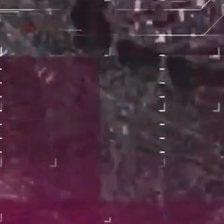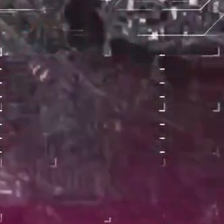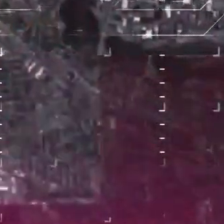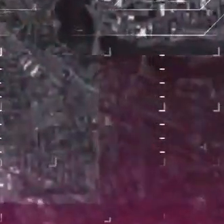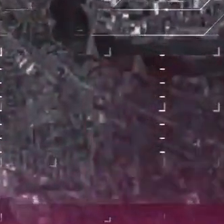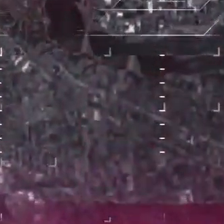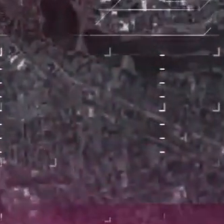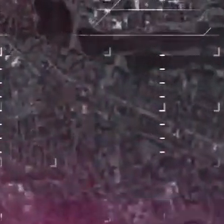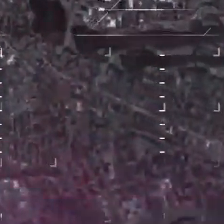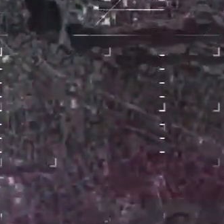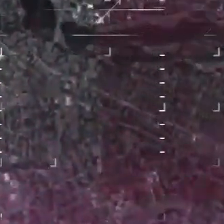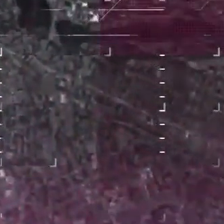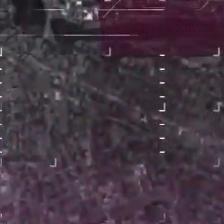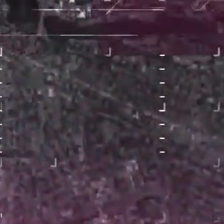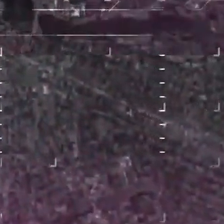I.